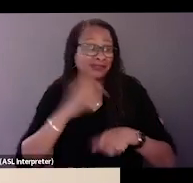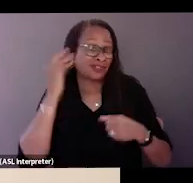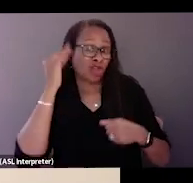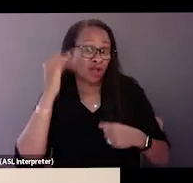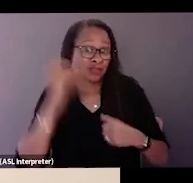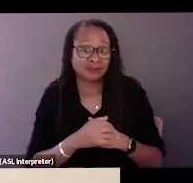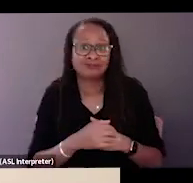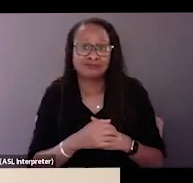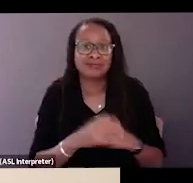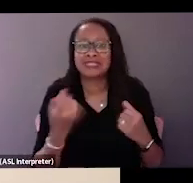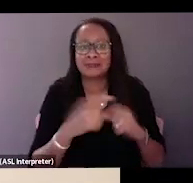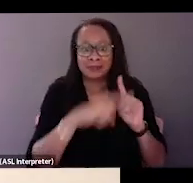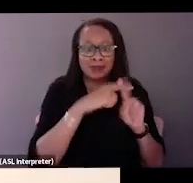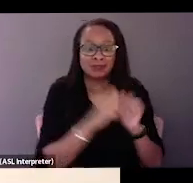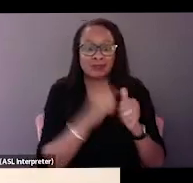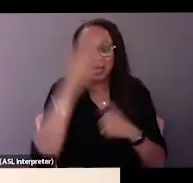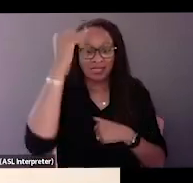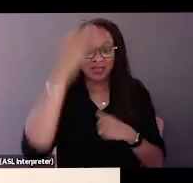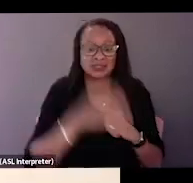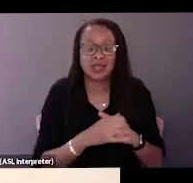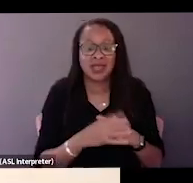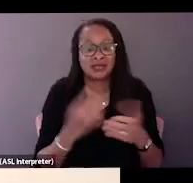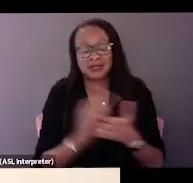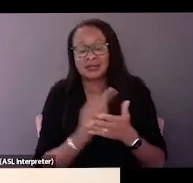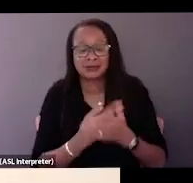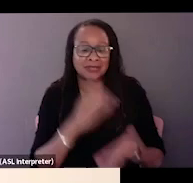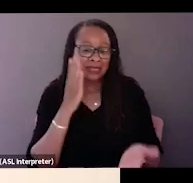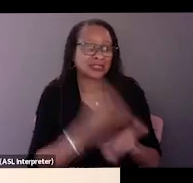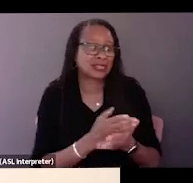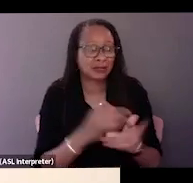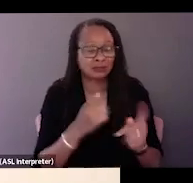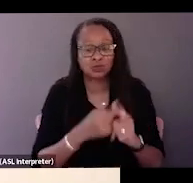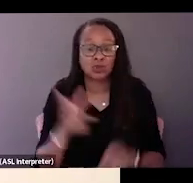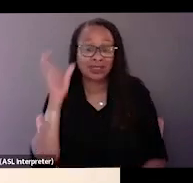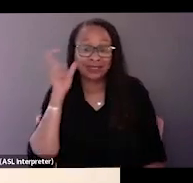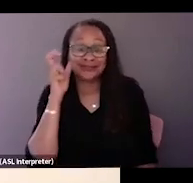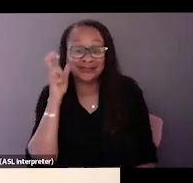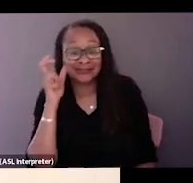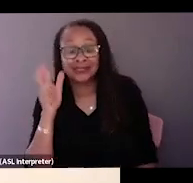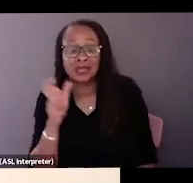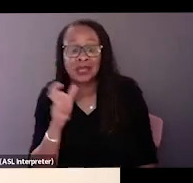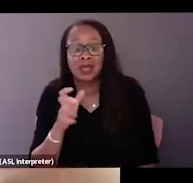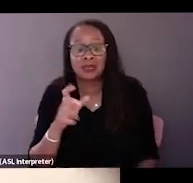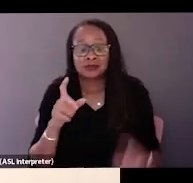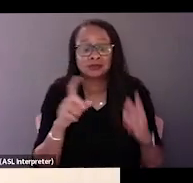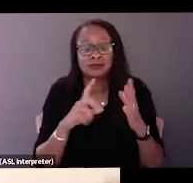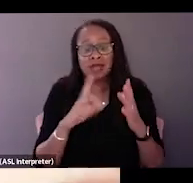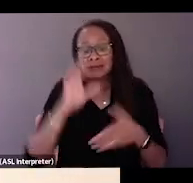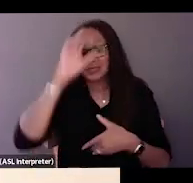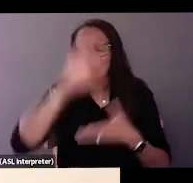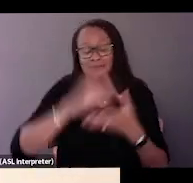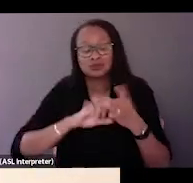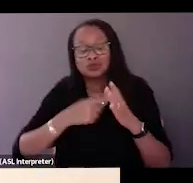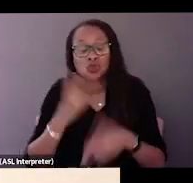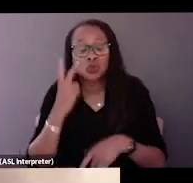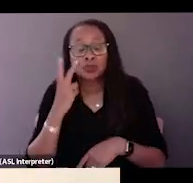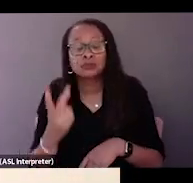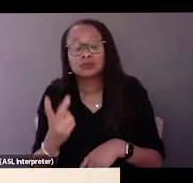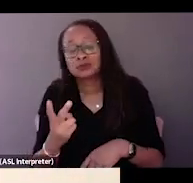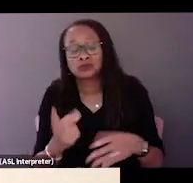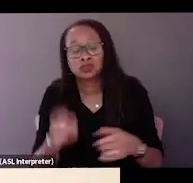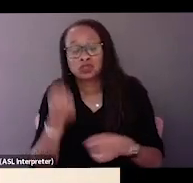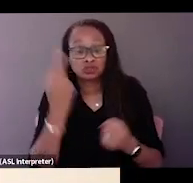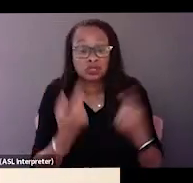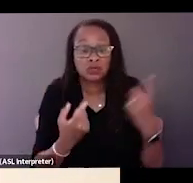las personas y a tratar de entender qué está pasando alrededor y descubrir otras historias, porque